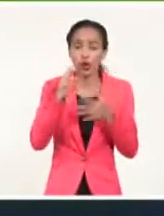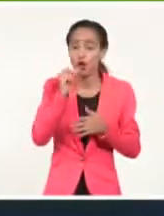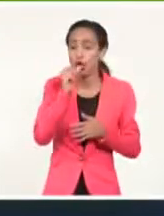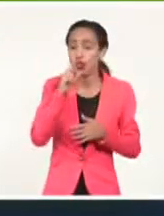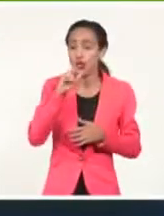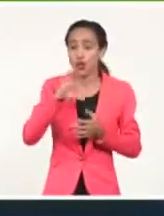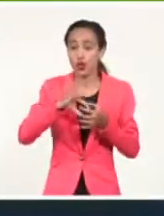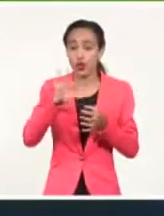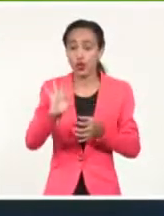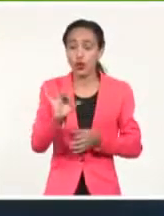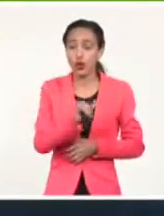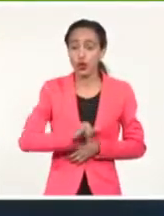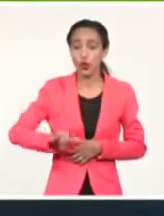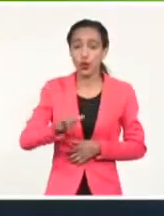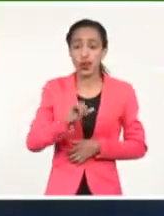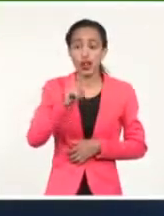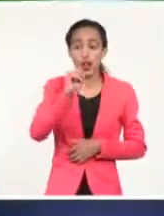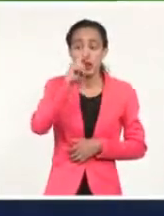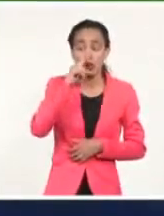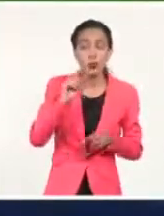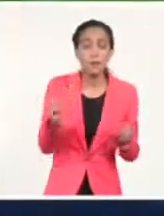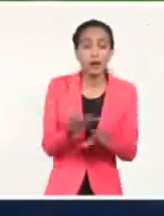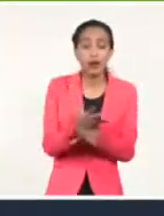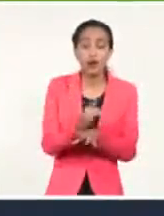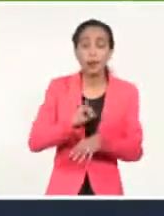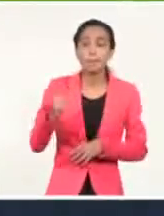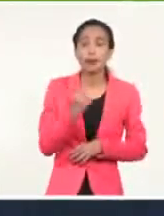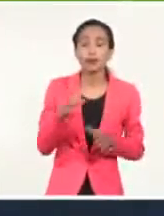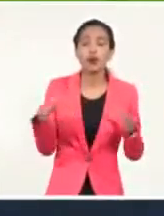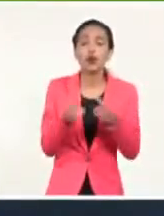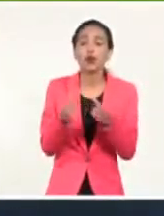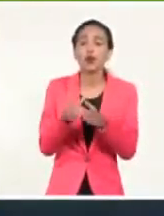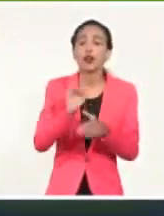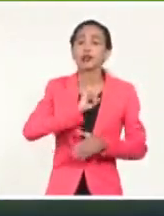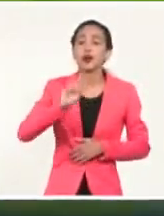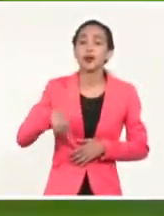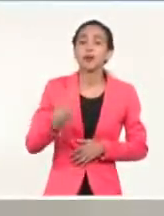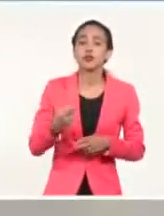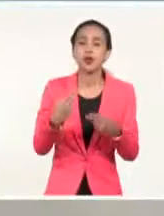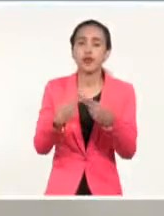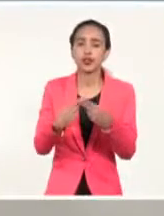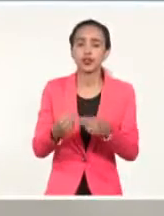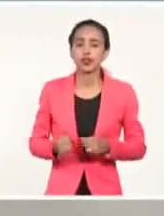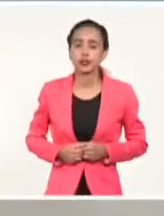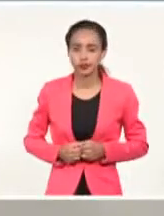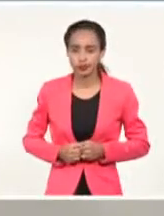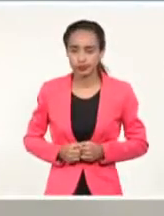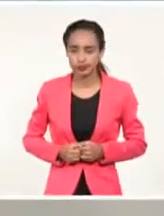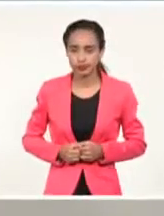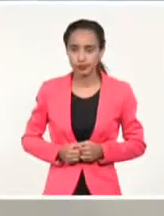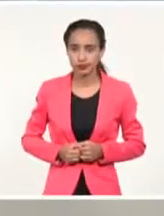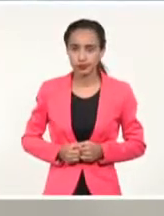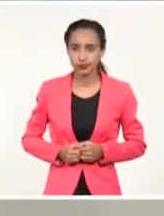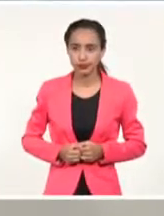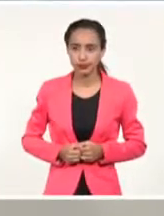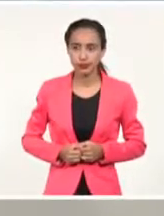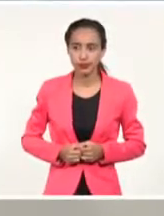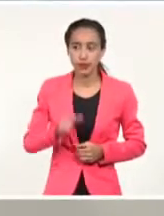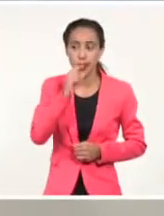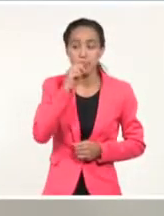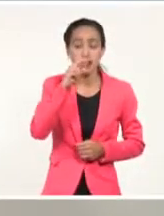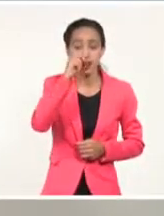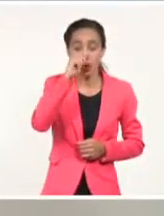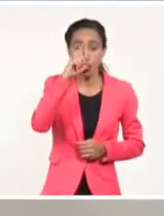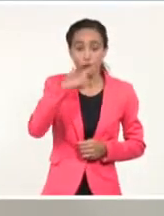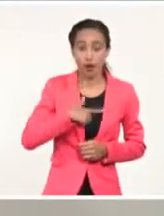en el descuento de penalti y los blancos serán primeros de grupo si ganan la próxima jornada. Y el Barcelona se aferra